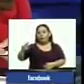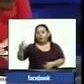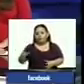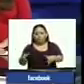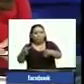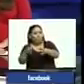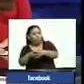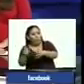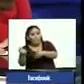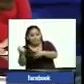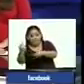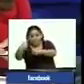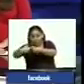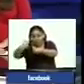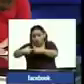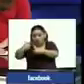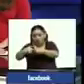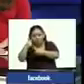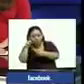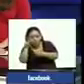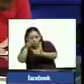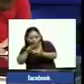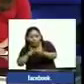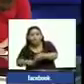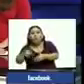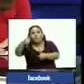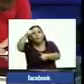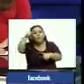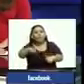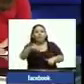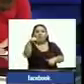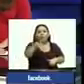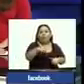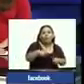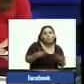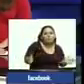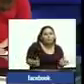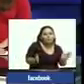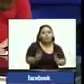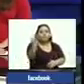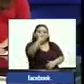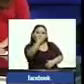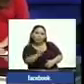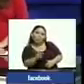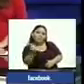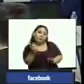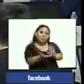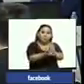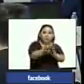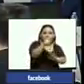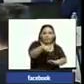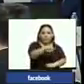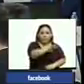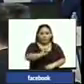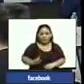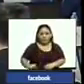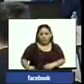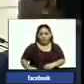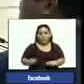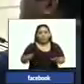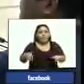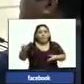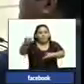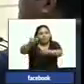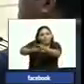proyectos que se van a ejecutar en El Salvador para potenciar el turismo y dinamizar la economía del país. Como parte de las